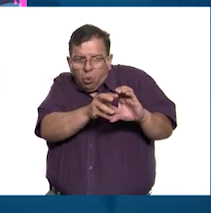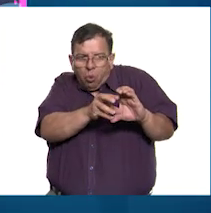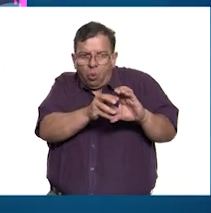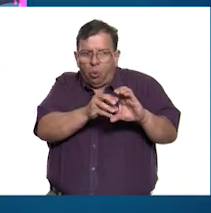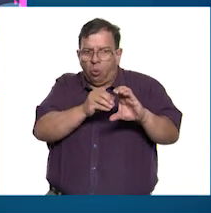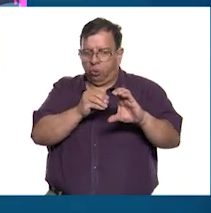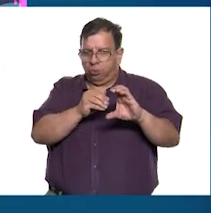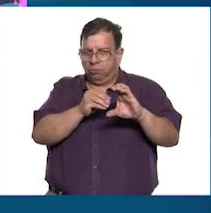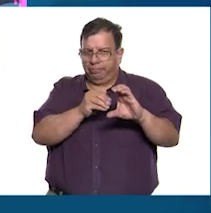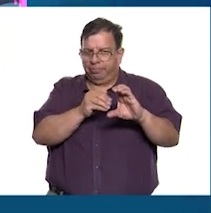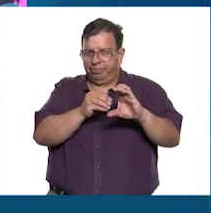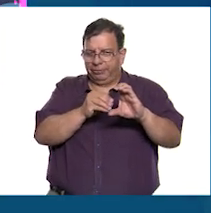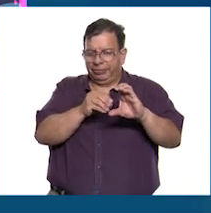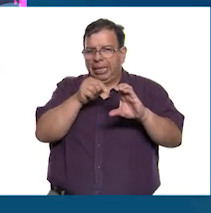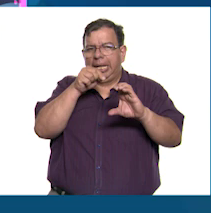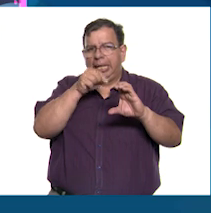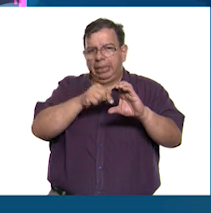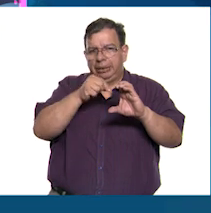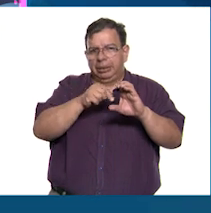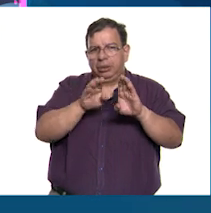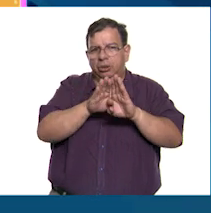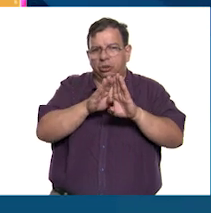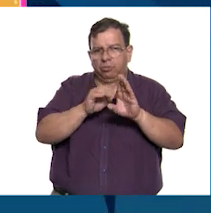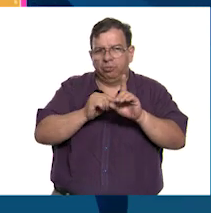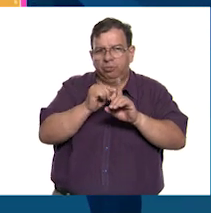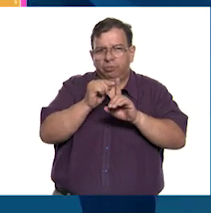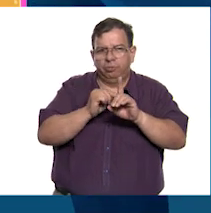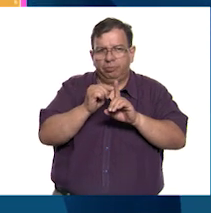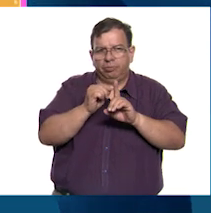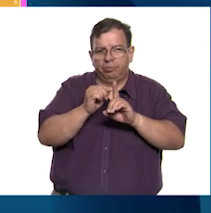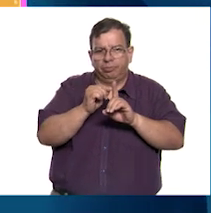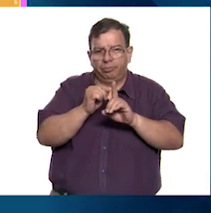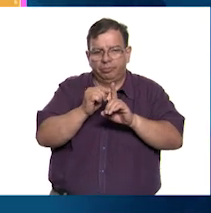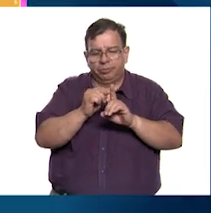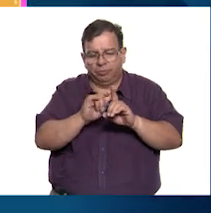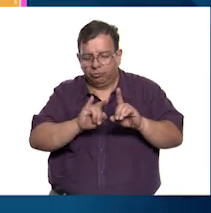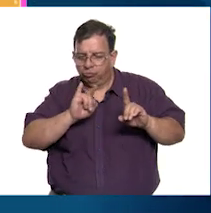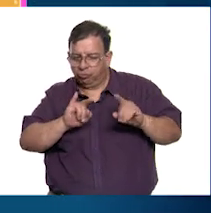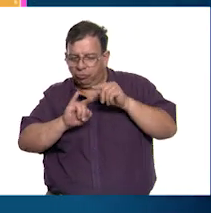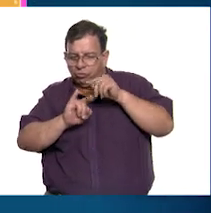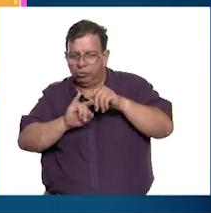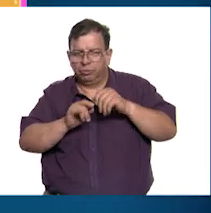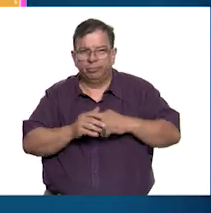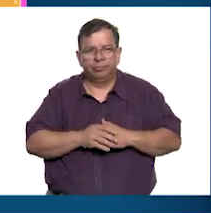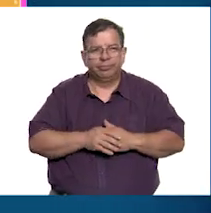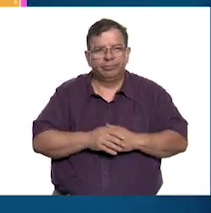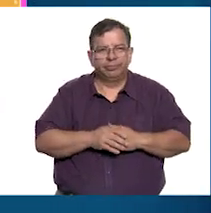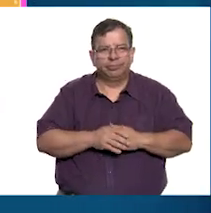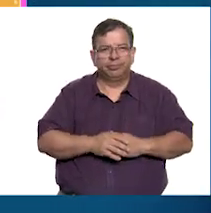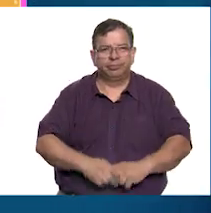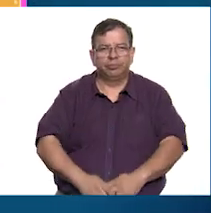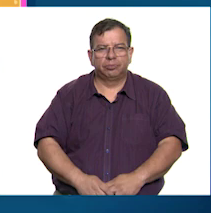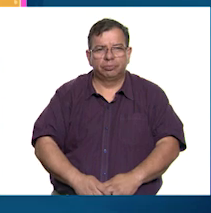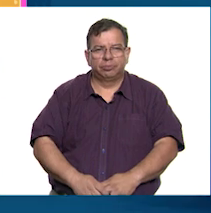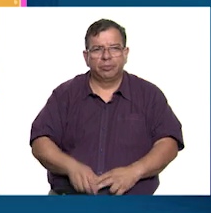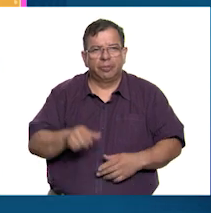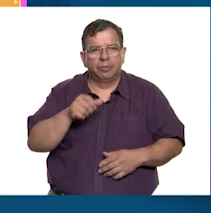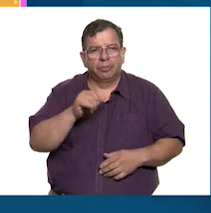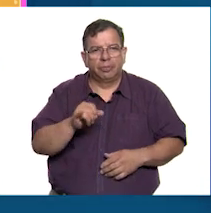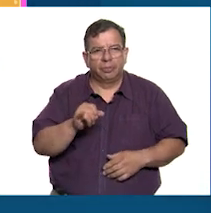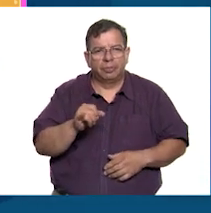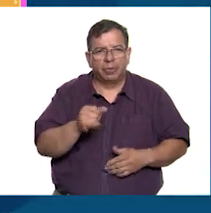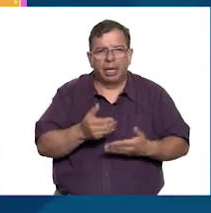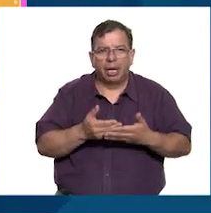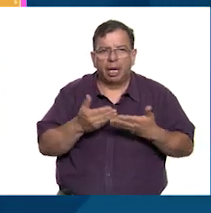de infrarrojo. Y esa es la forma en la que lo medimos, donde lo vemos en esta pequeña pantallita. Y de esa forma, en